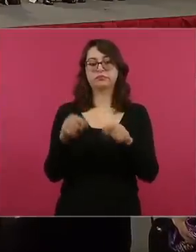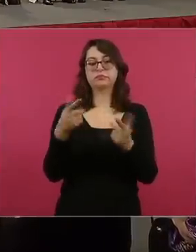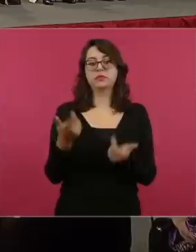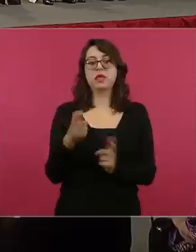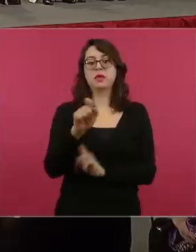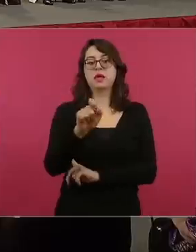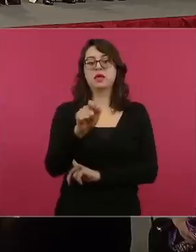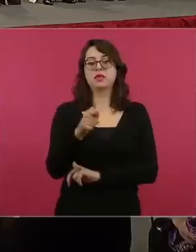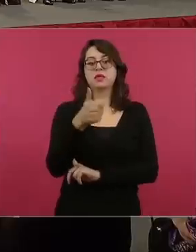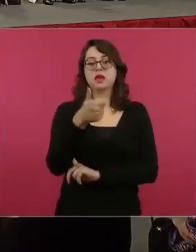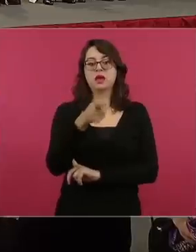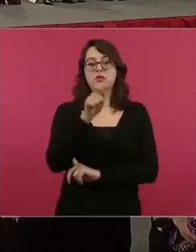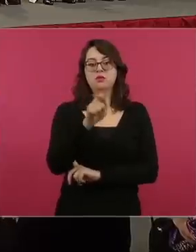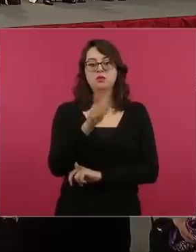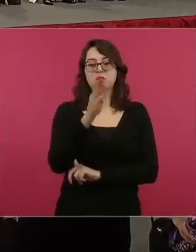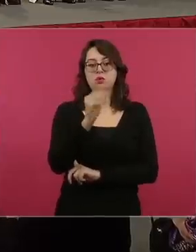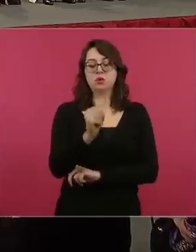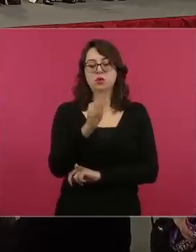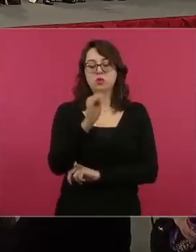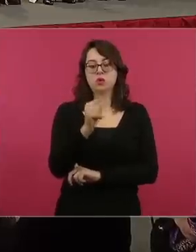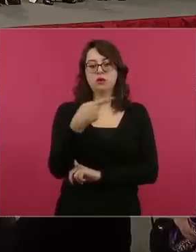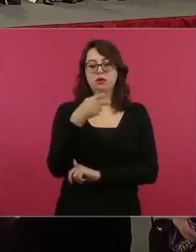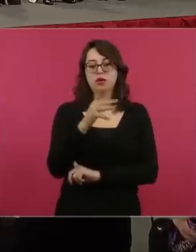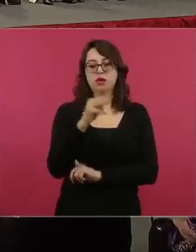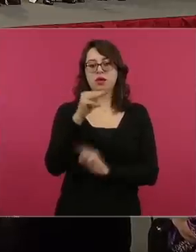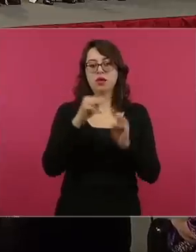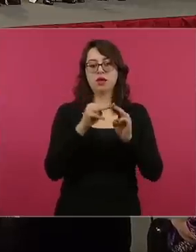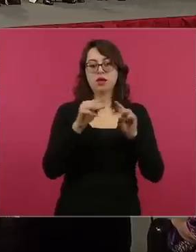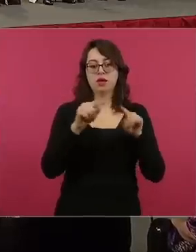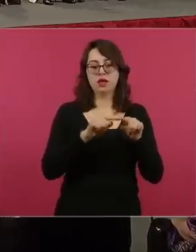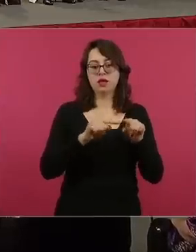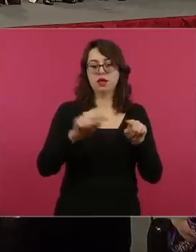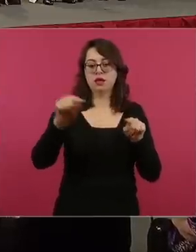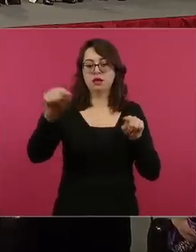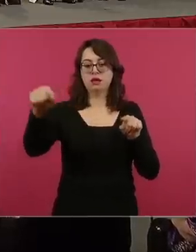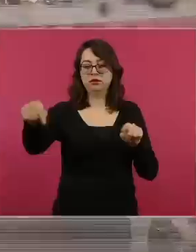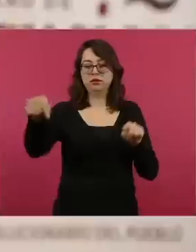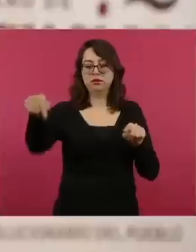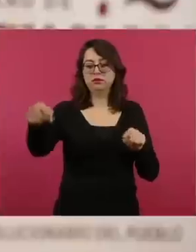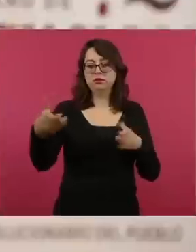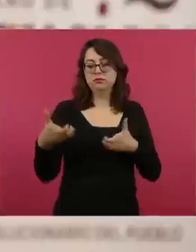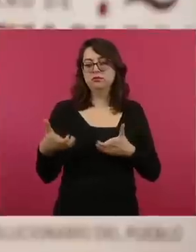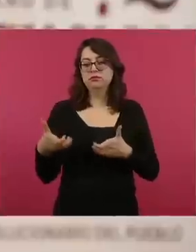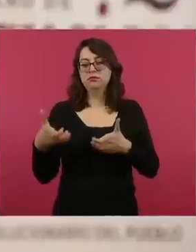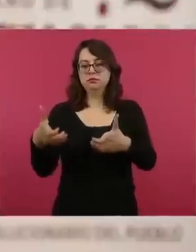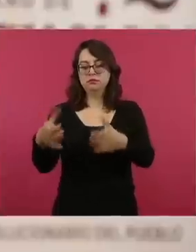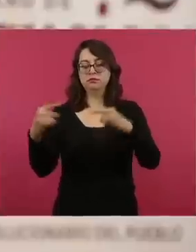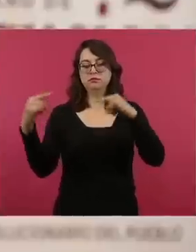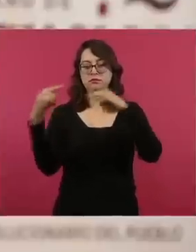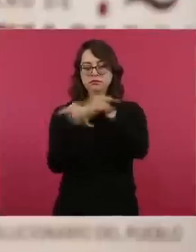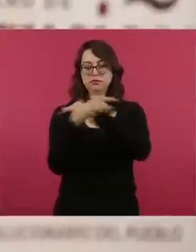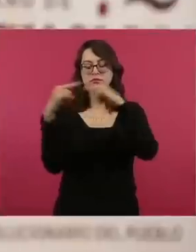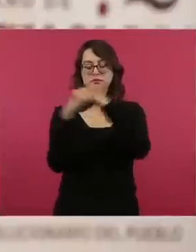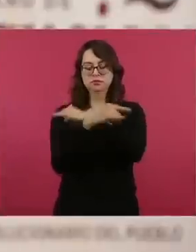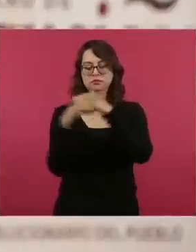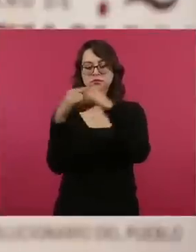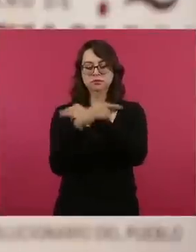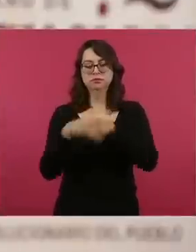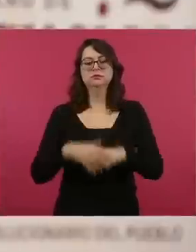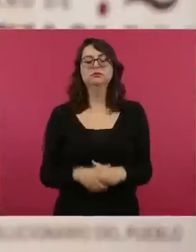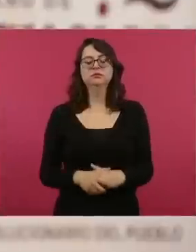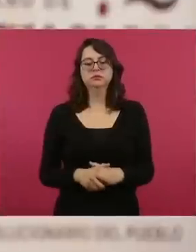.9 kilómetros al suroeste de la ciudad de Tulum sobre la autopista Federal 307.